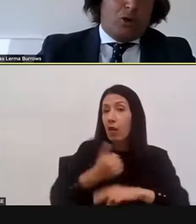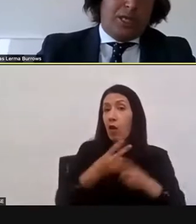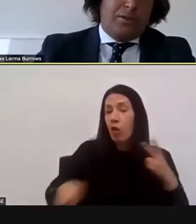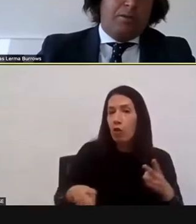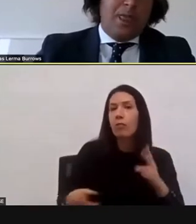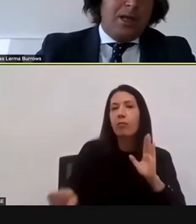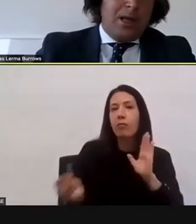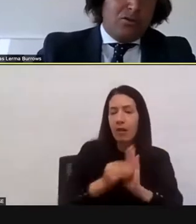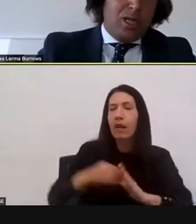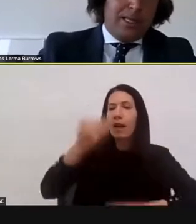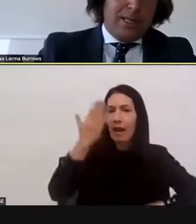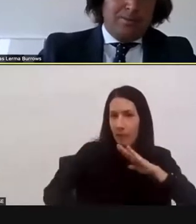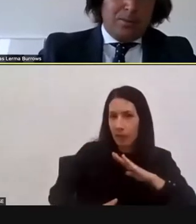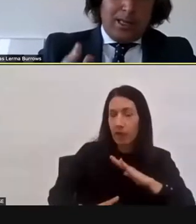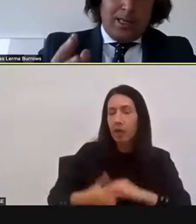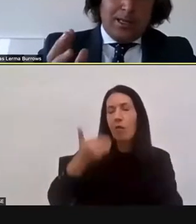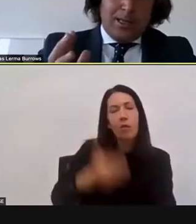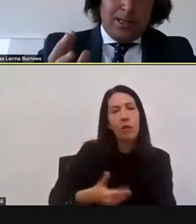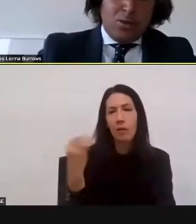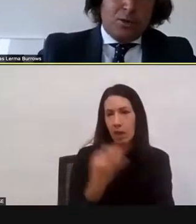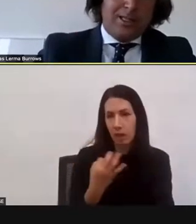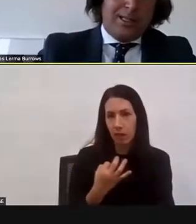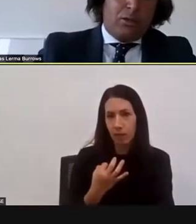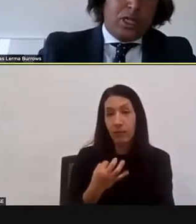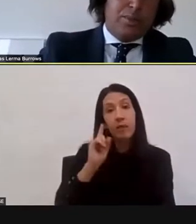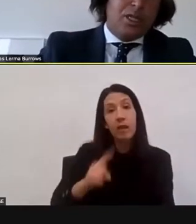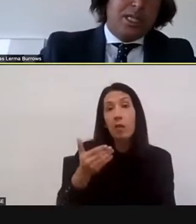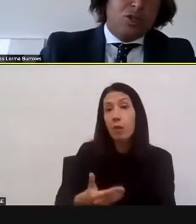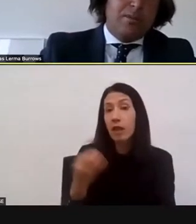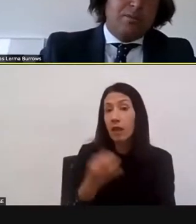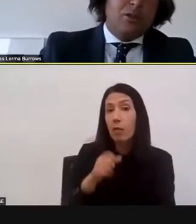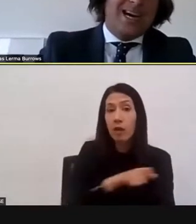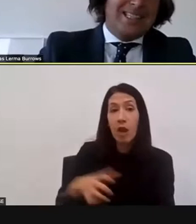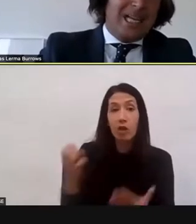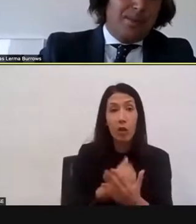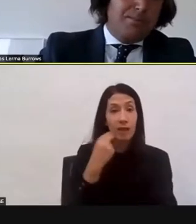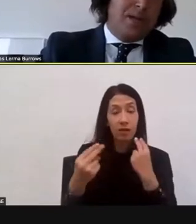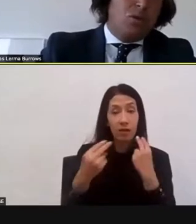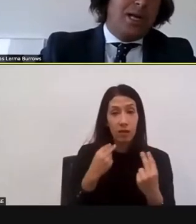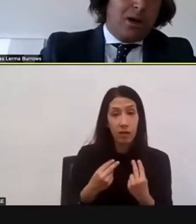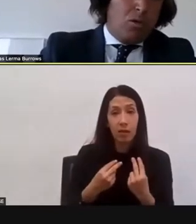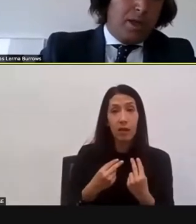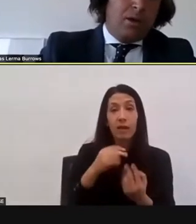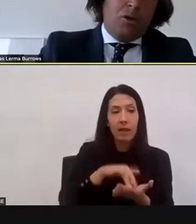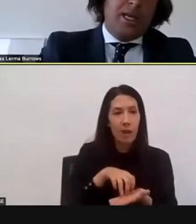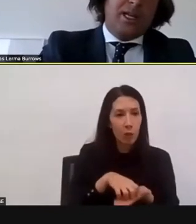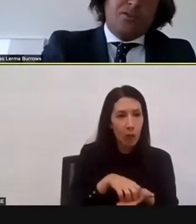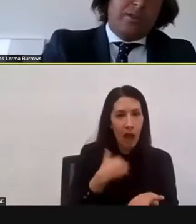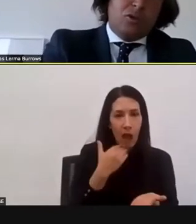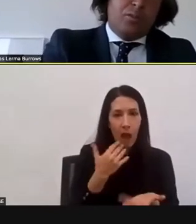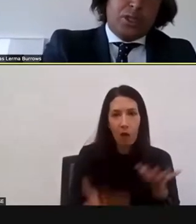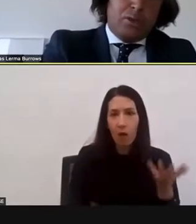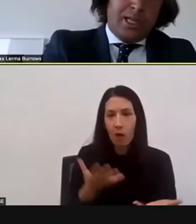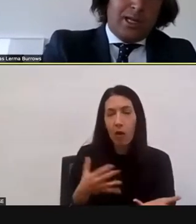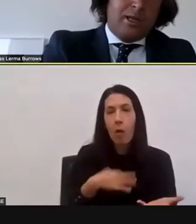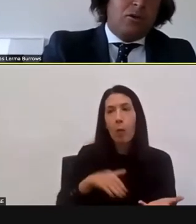esa acotación. Es fundamental y es muy importante que todas las personas que nos estén viendo, ante la más mínima duda, acudan o bien a las fuerzas y